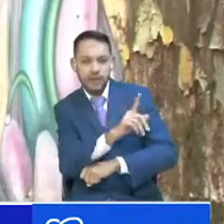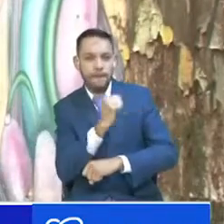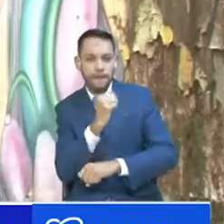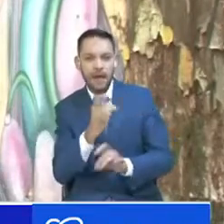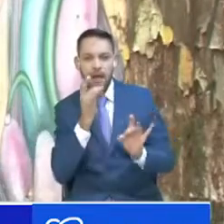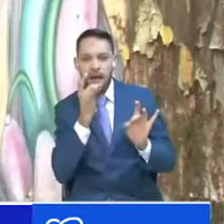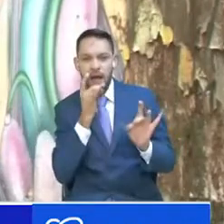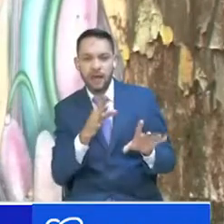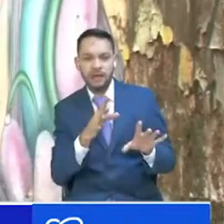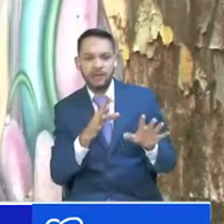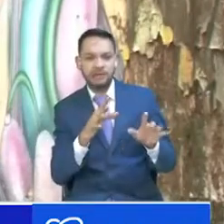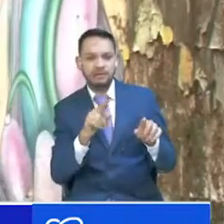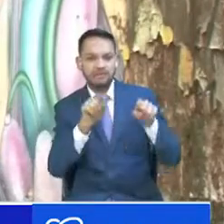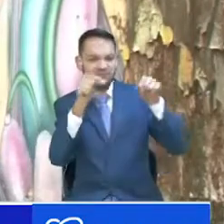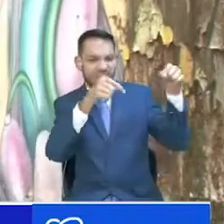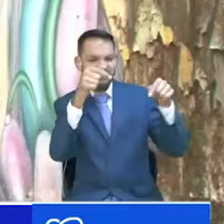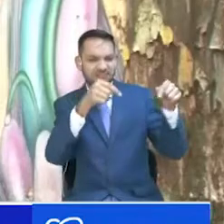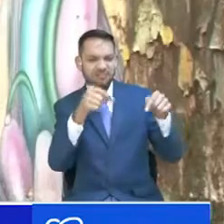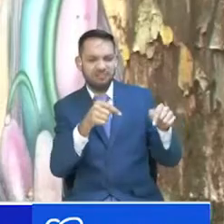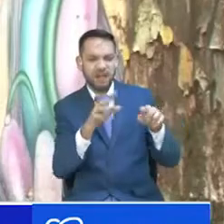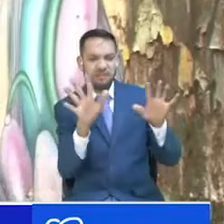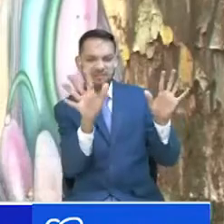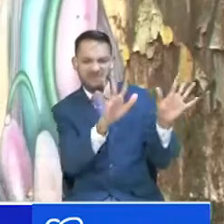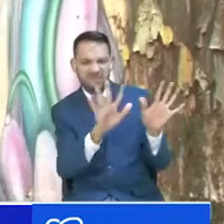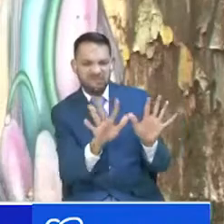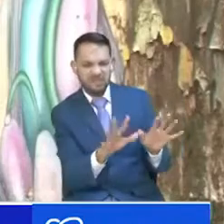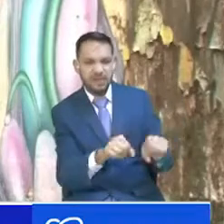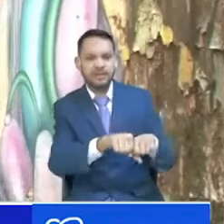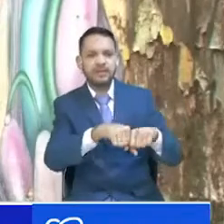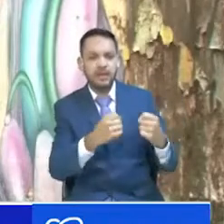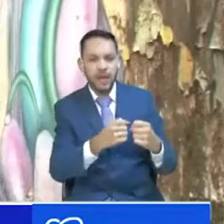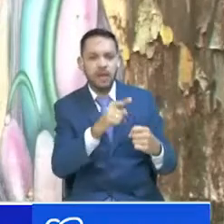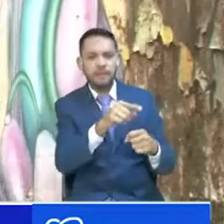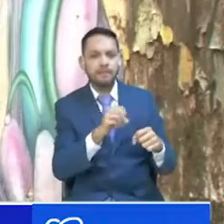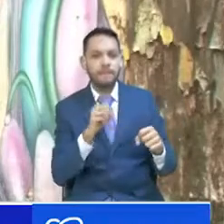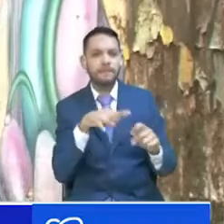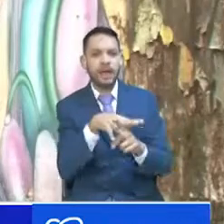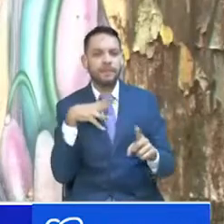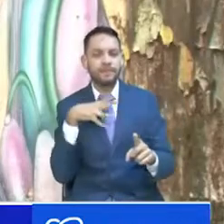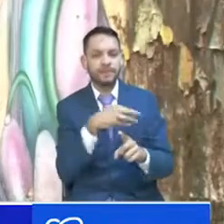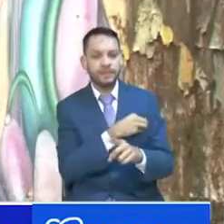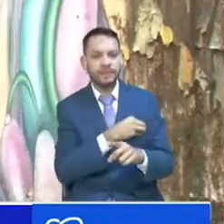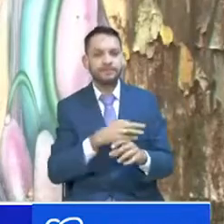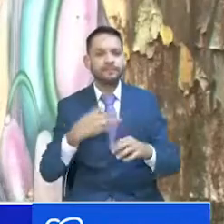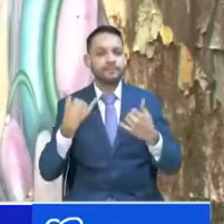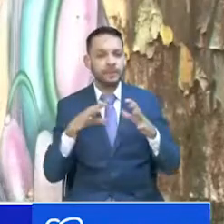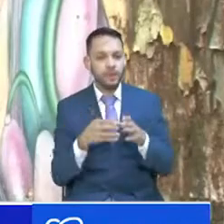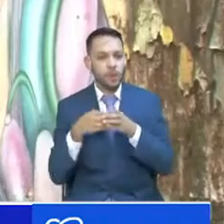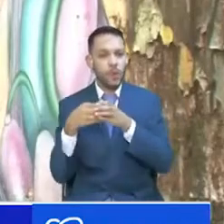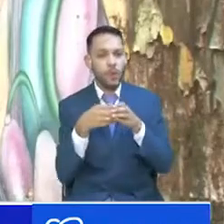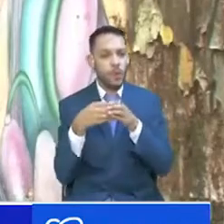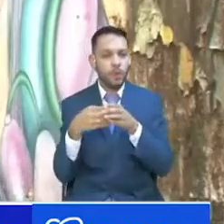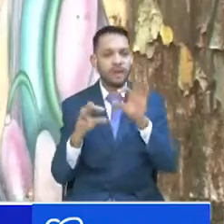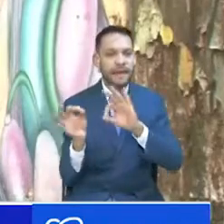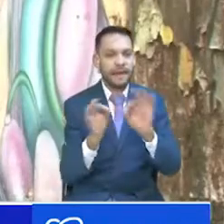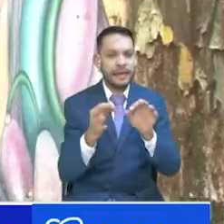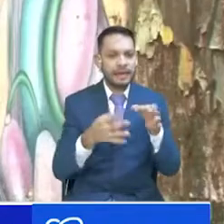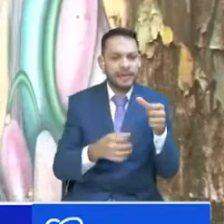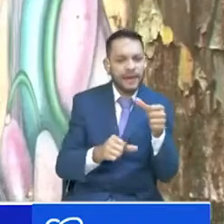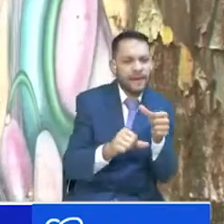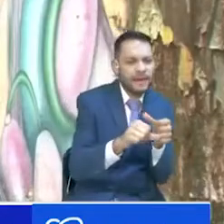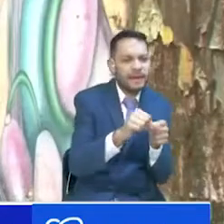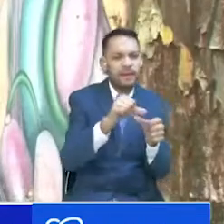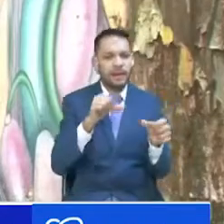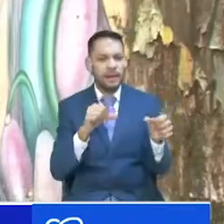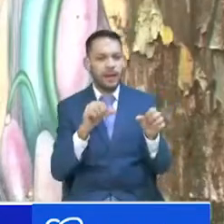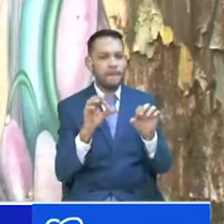queda fijo pero de sas tirado en su totalidad ya el equipo de escenario se trasladó a retirar el vidrio con colaboración de